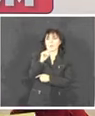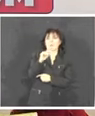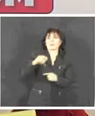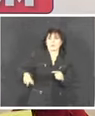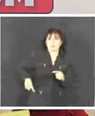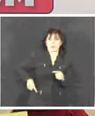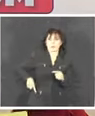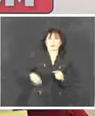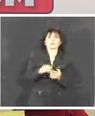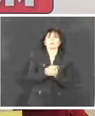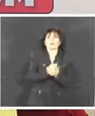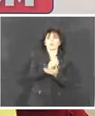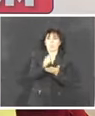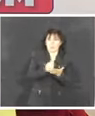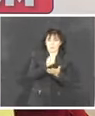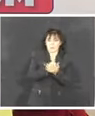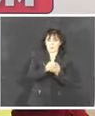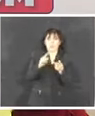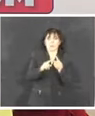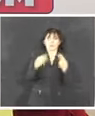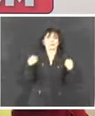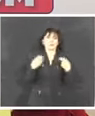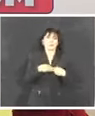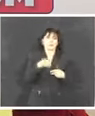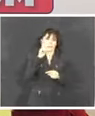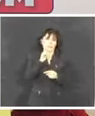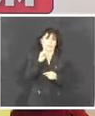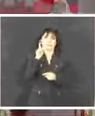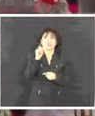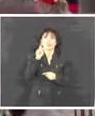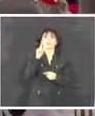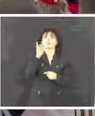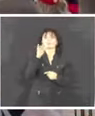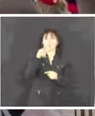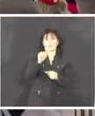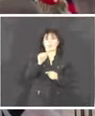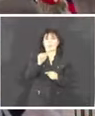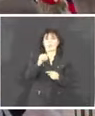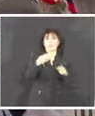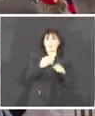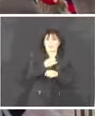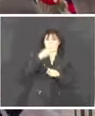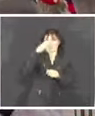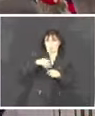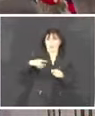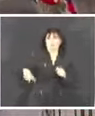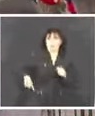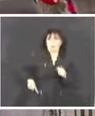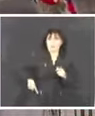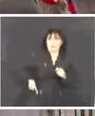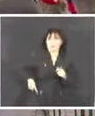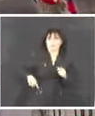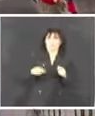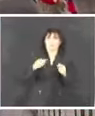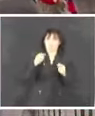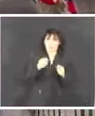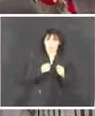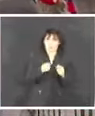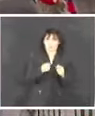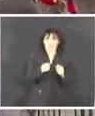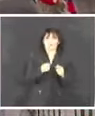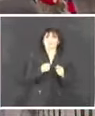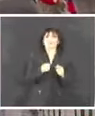en la Presidencia de la República. Tres mujeres. Y estamos ya trabajando